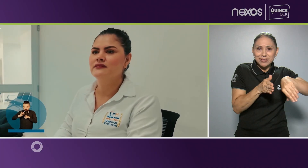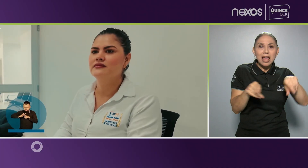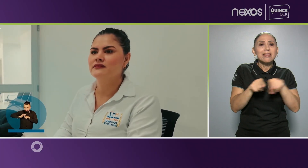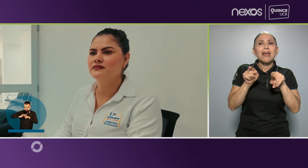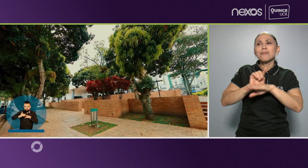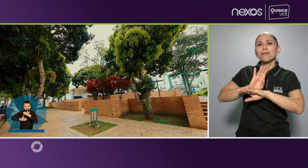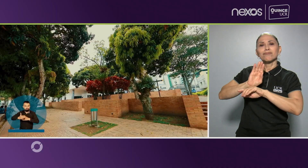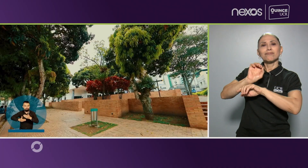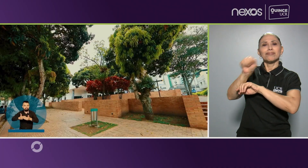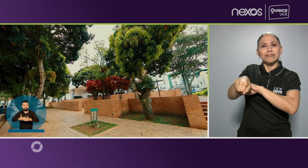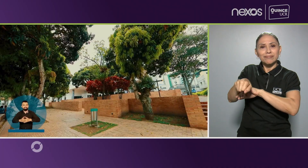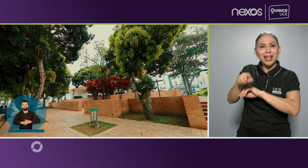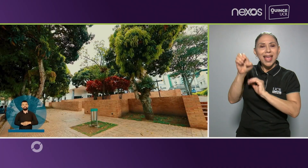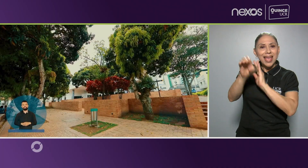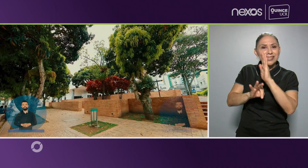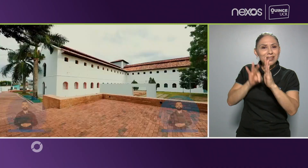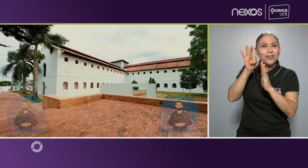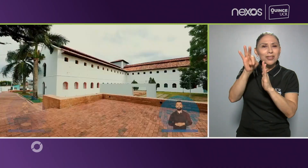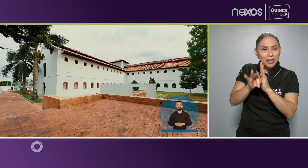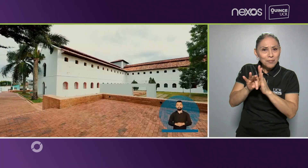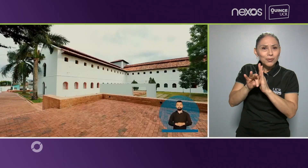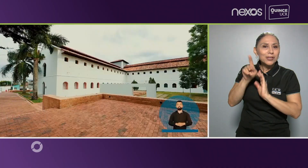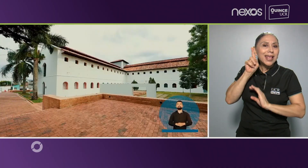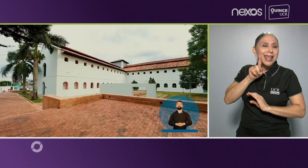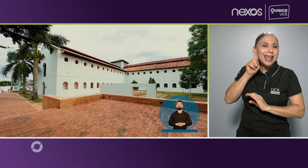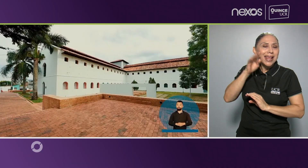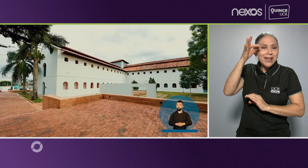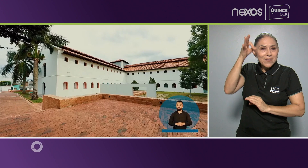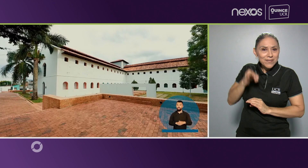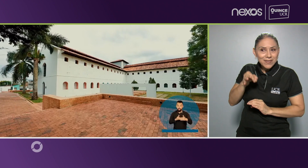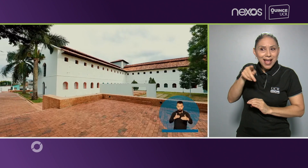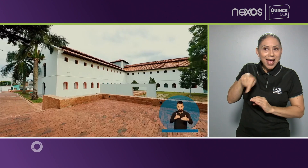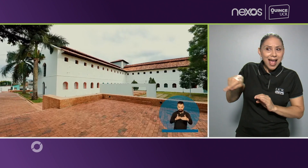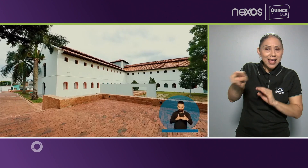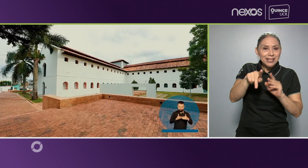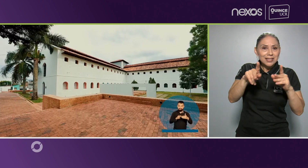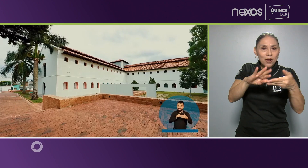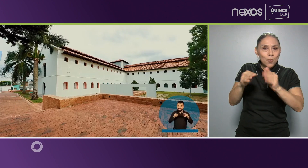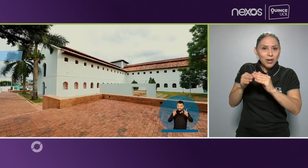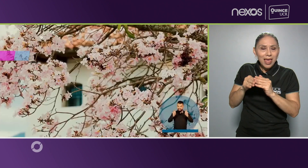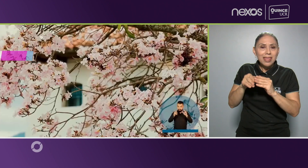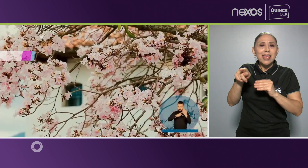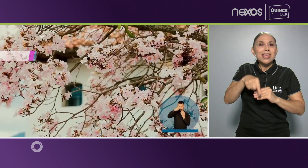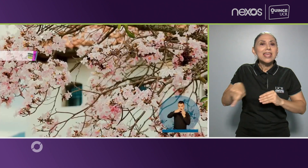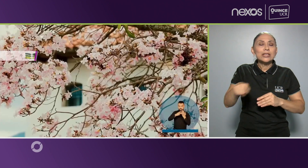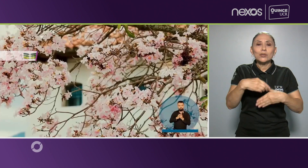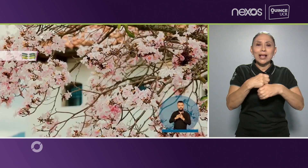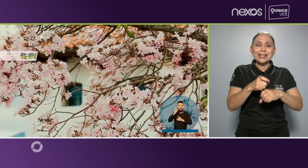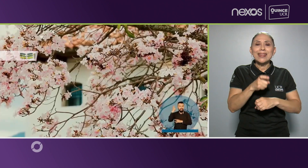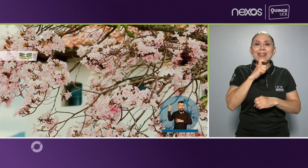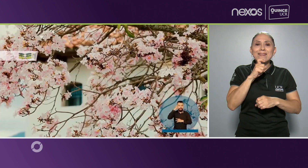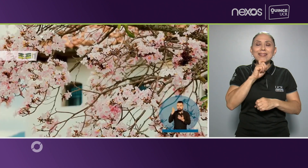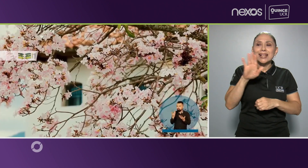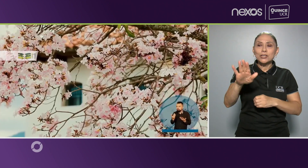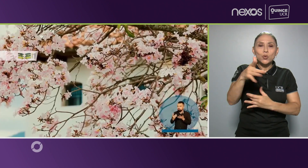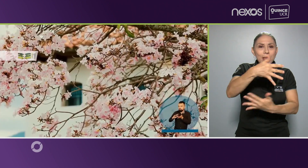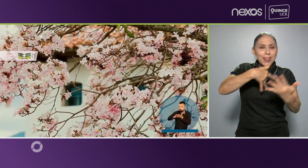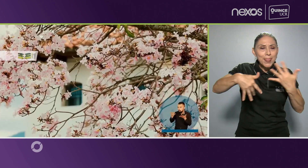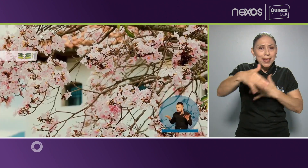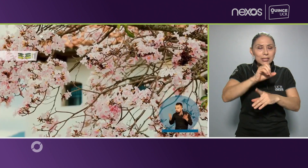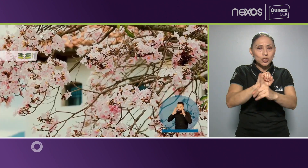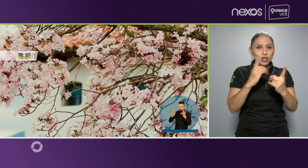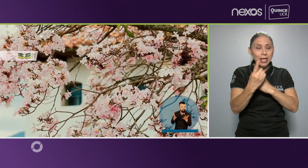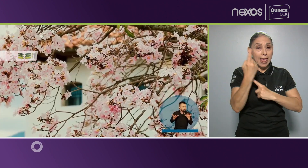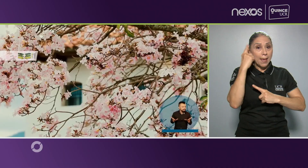prejuicios que rodean a esta comunidad, y los cuales dificultan su participación e interacción en la sociedad. Para abordar